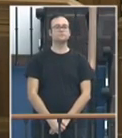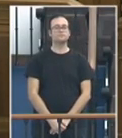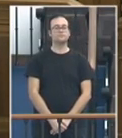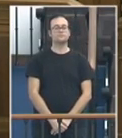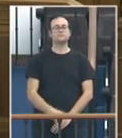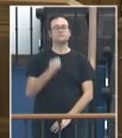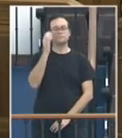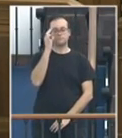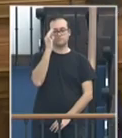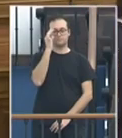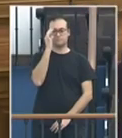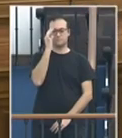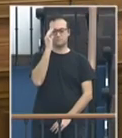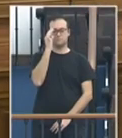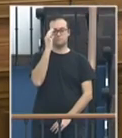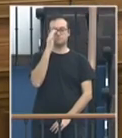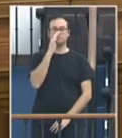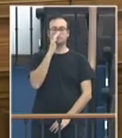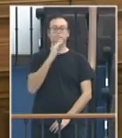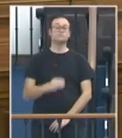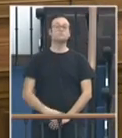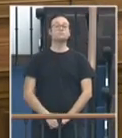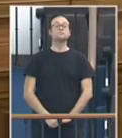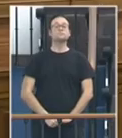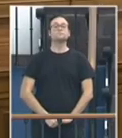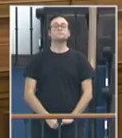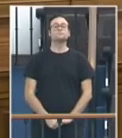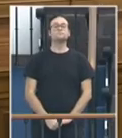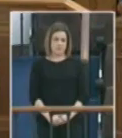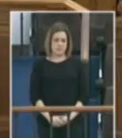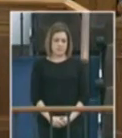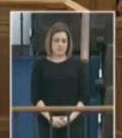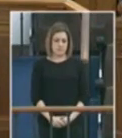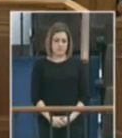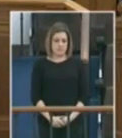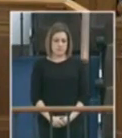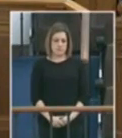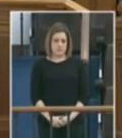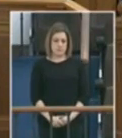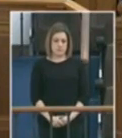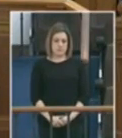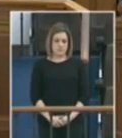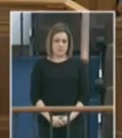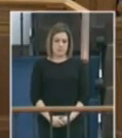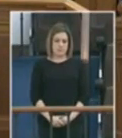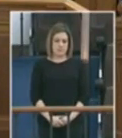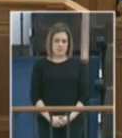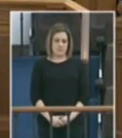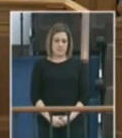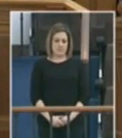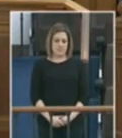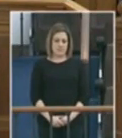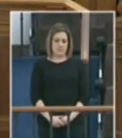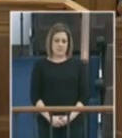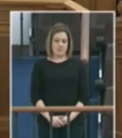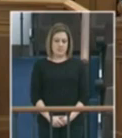la declaración conjunta del Parlamento Regional, cuyo pleno dio comienzo con un minuto de silencio por las 14 víctimas